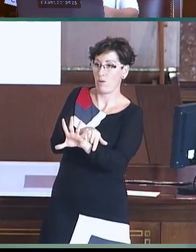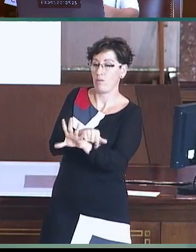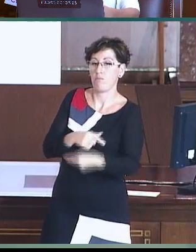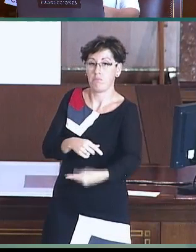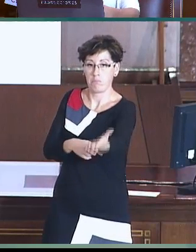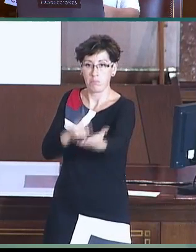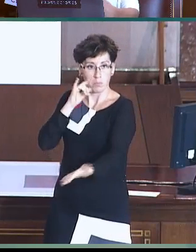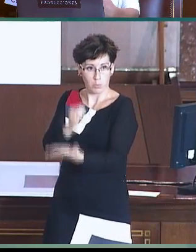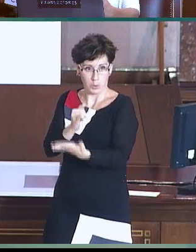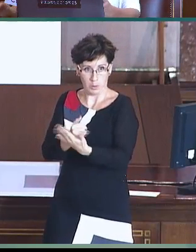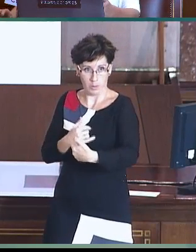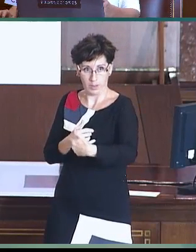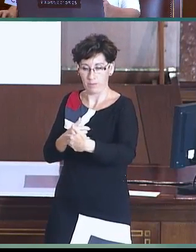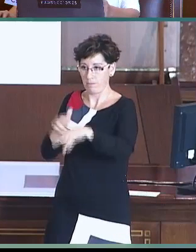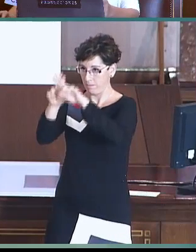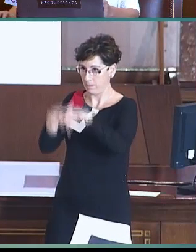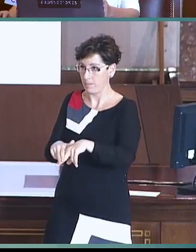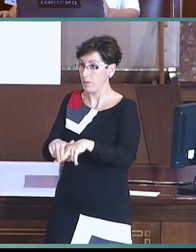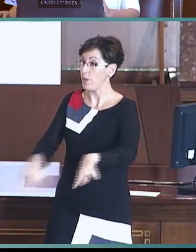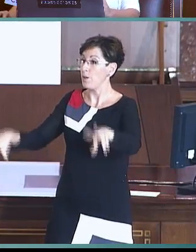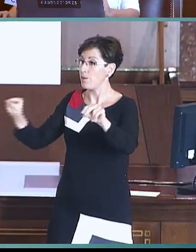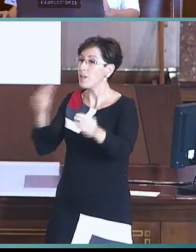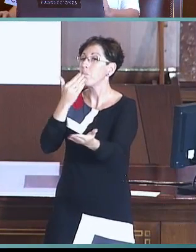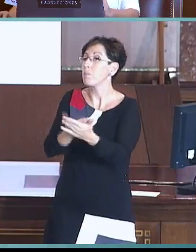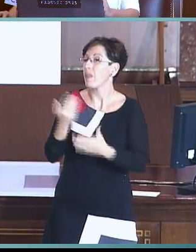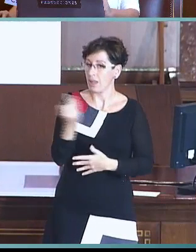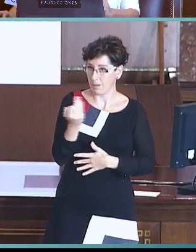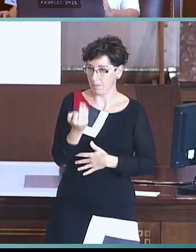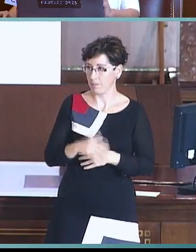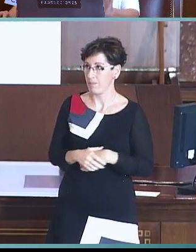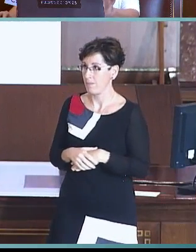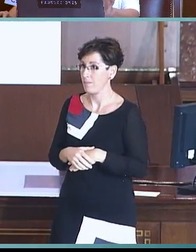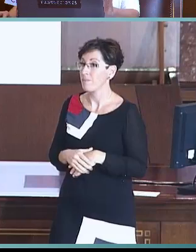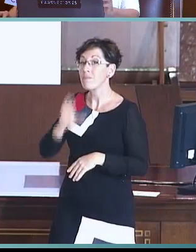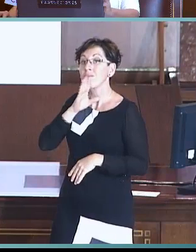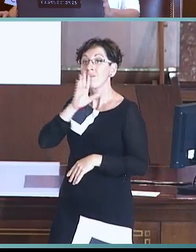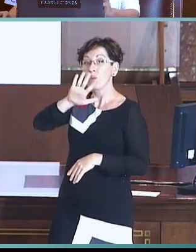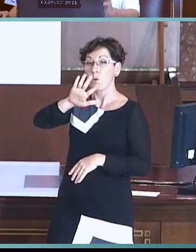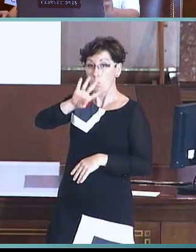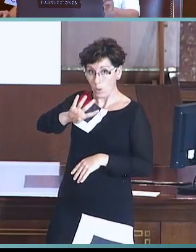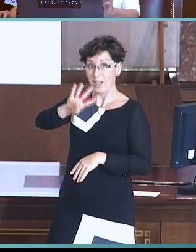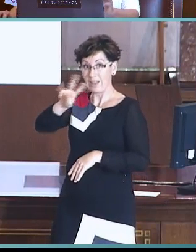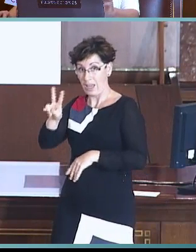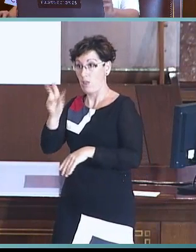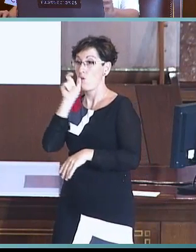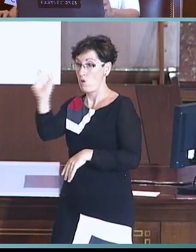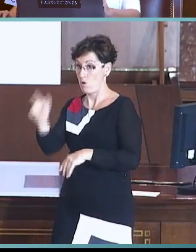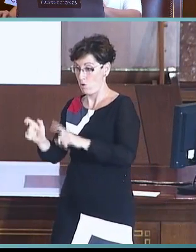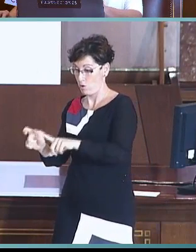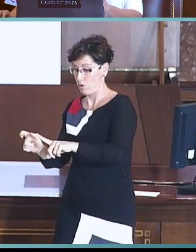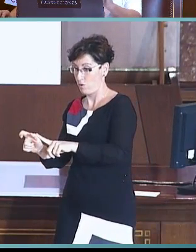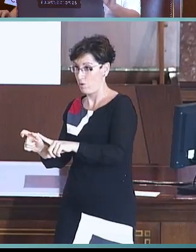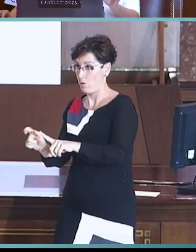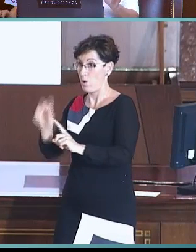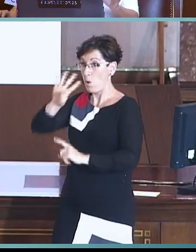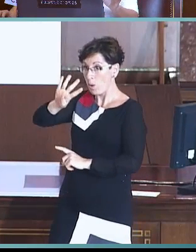signos y lo que obtuvimos fue que de los 42 ítems, en 23 de ellos